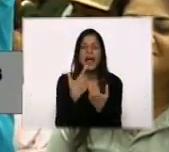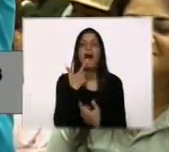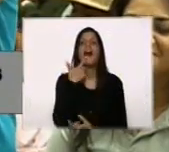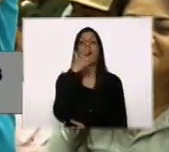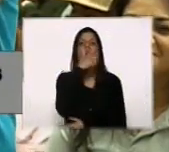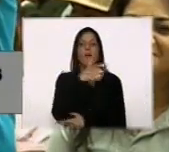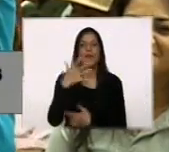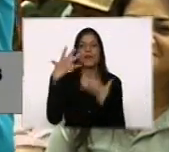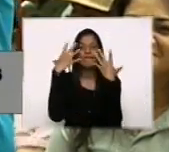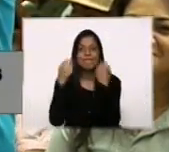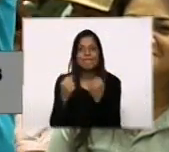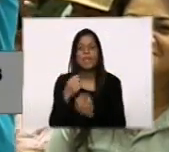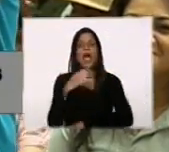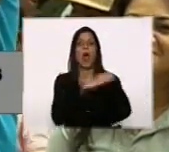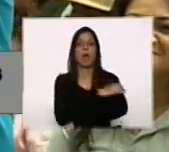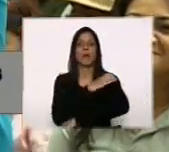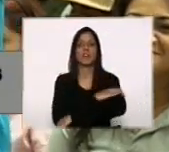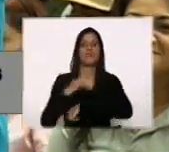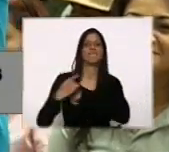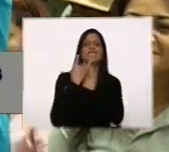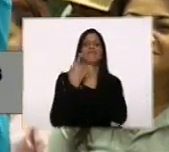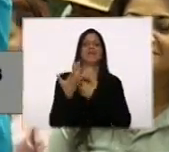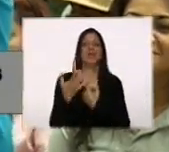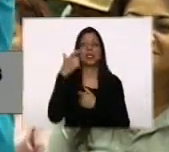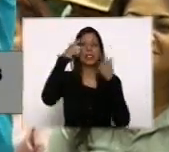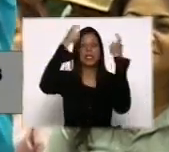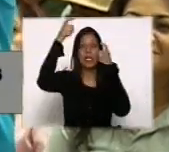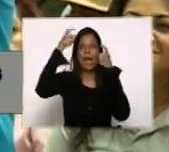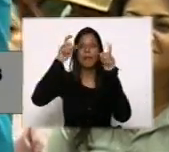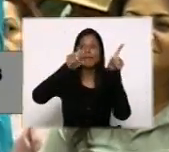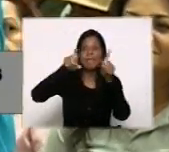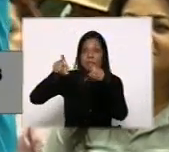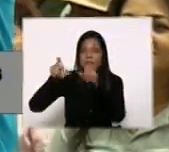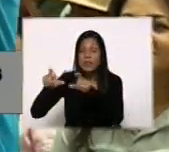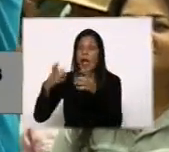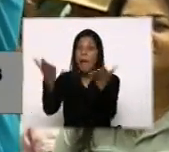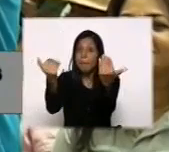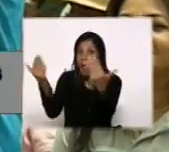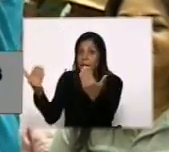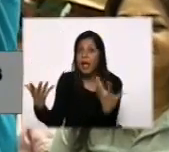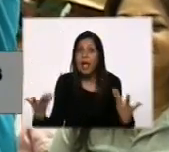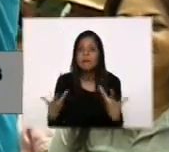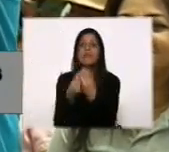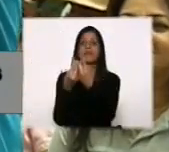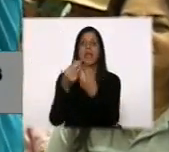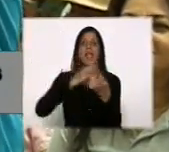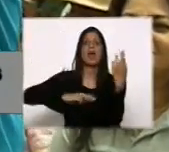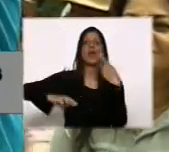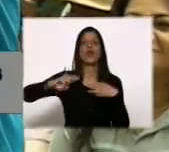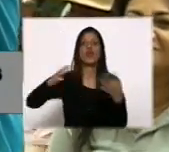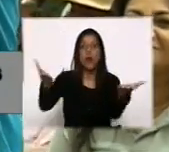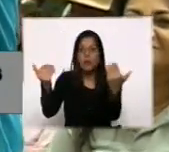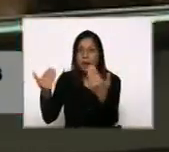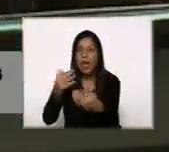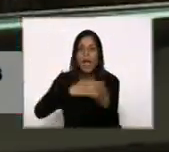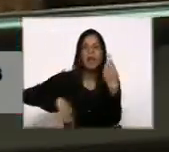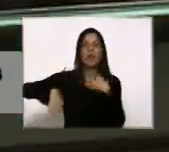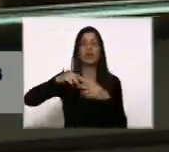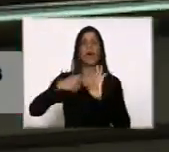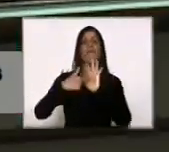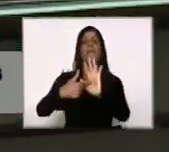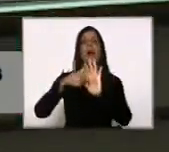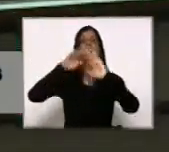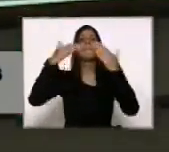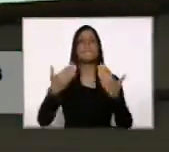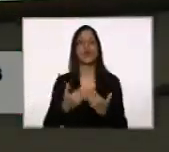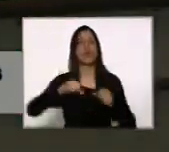traiciones que tenía el pueblo venezolano, y dijo Chávez: aquí estoy yo, vengan conmigo a hacer revolución, vengan conmigo a demostrarle al mundo